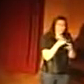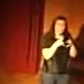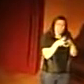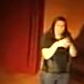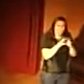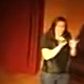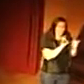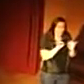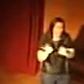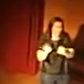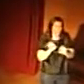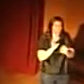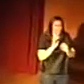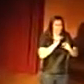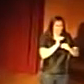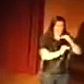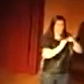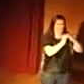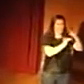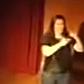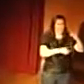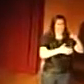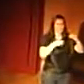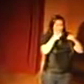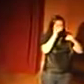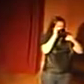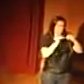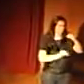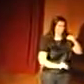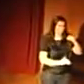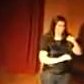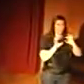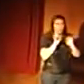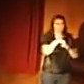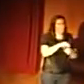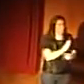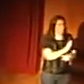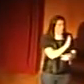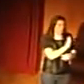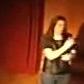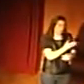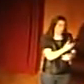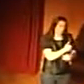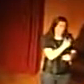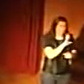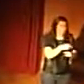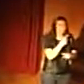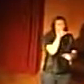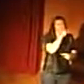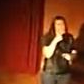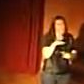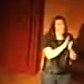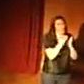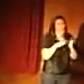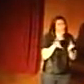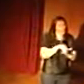jerarquía y en su importancia por parte del mundo sobre todo del mundo oficial de las academias y también de los coleccionistas es decir un